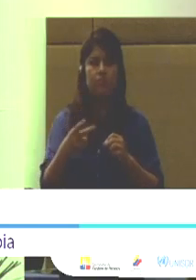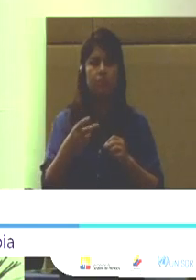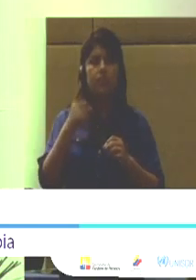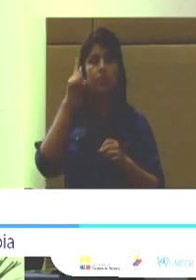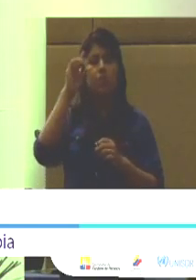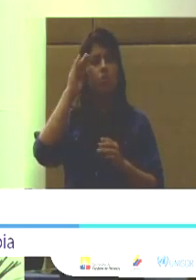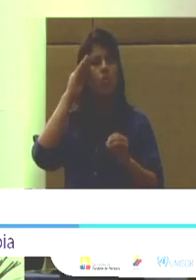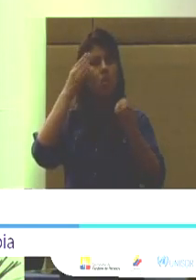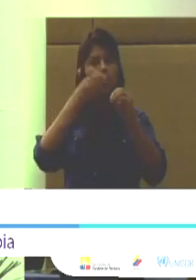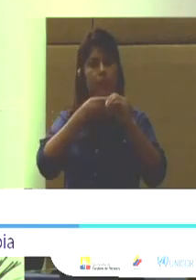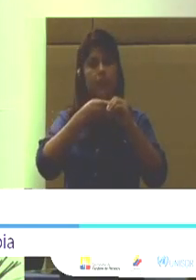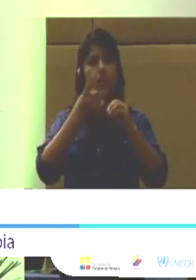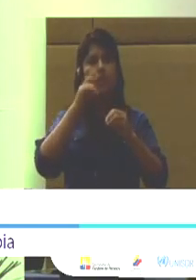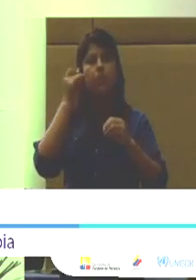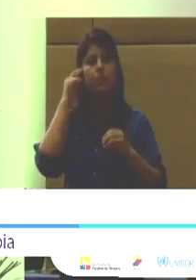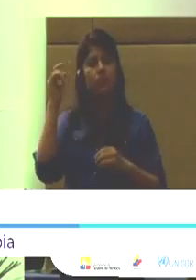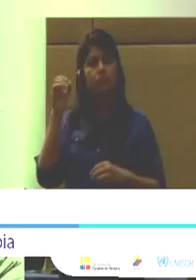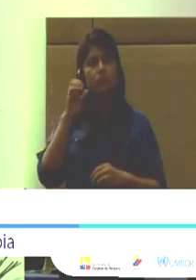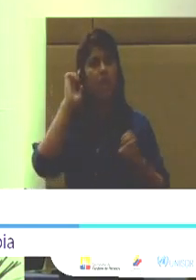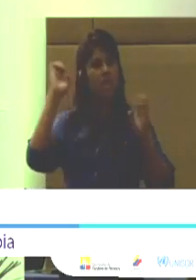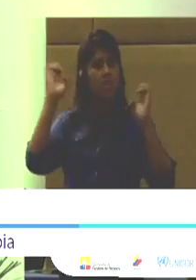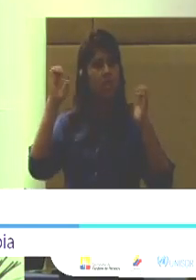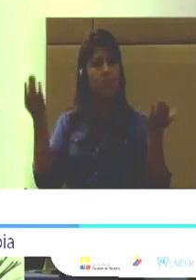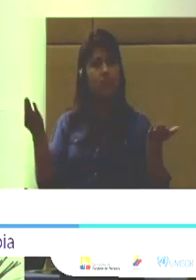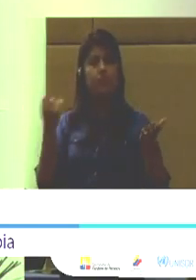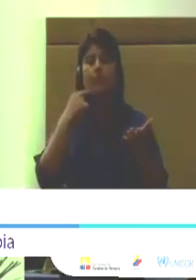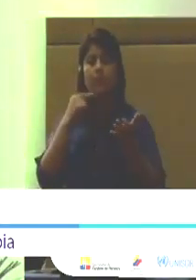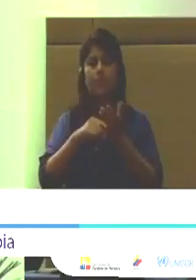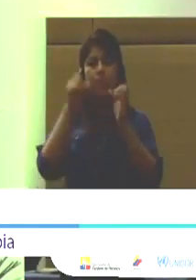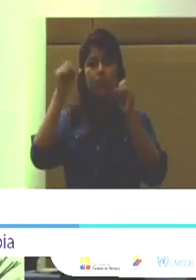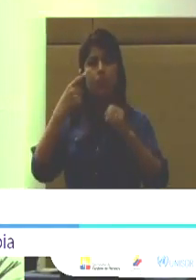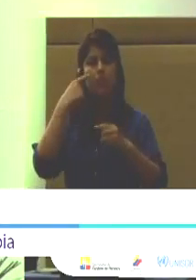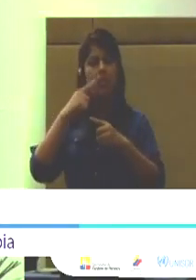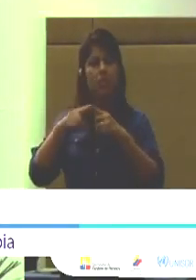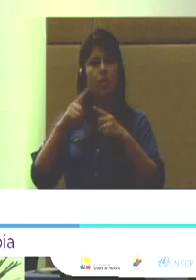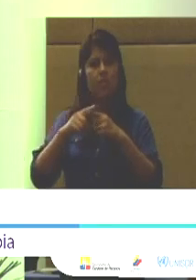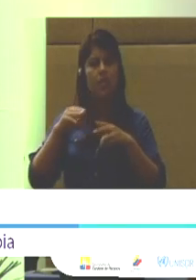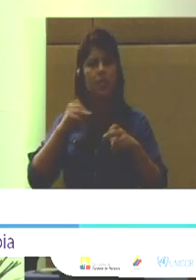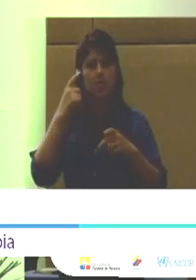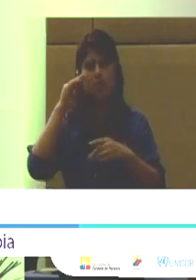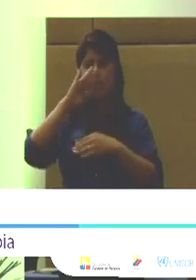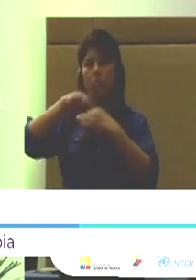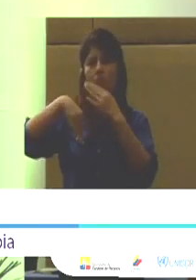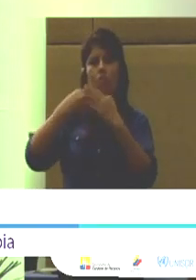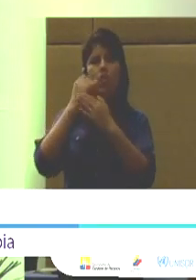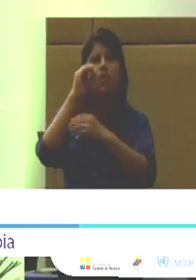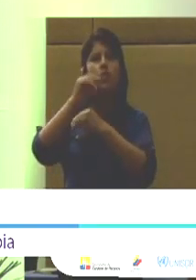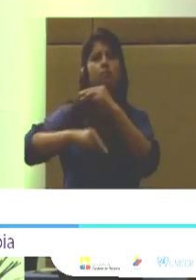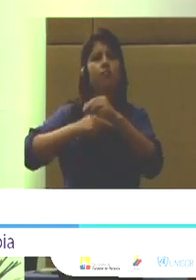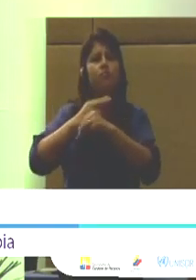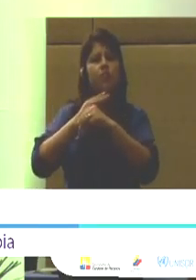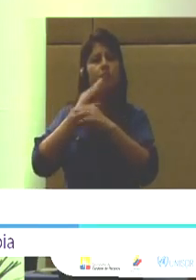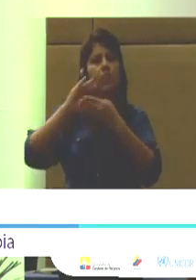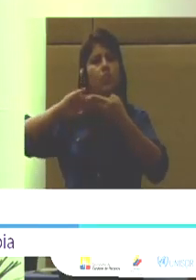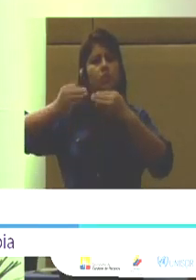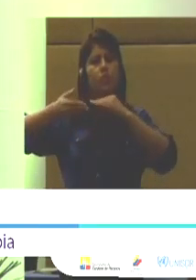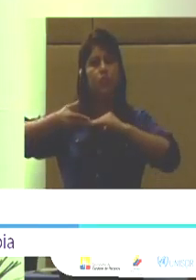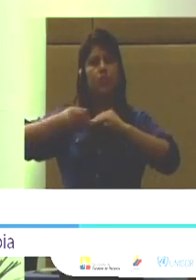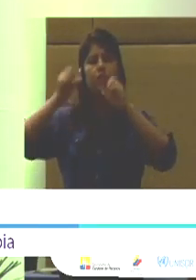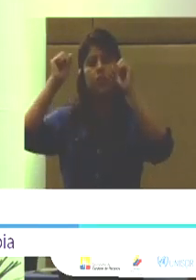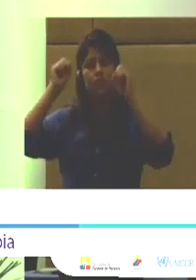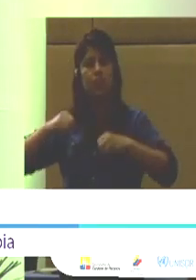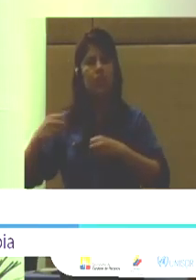objetivo estratégico que tiene que ver con los mecanismos y medios a todo nivel de la comunidad que puedan contribuir